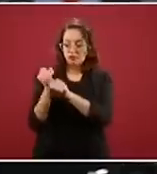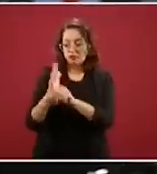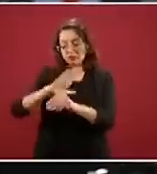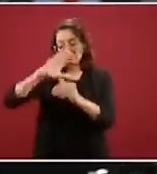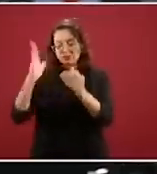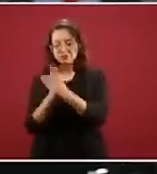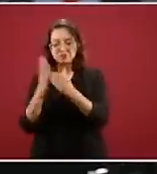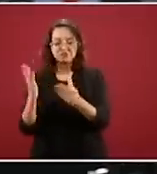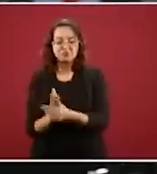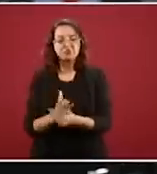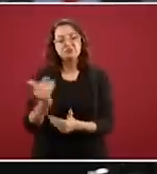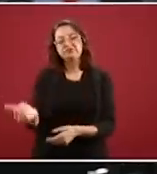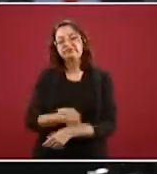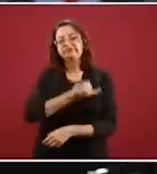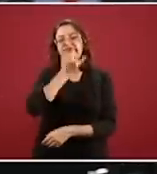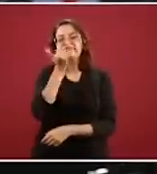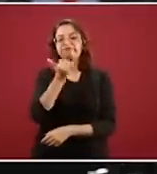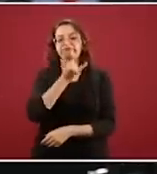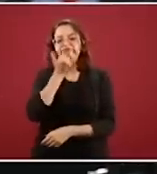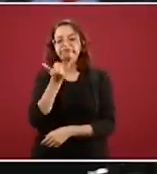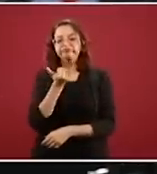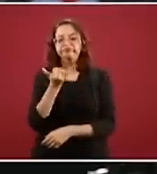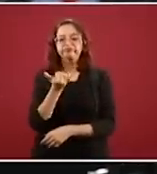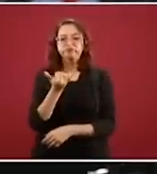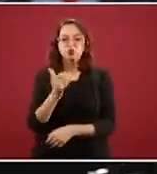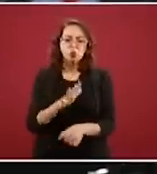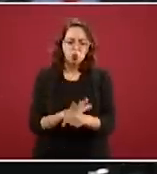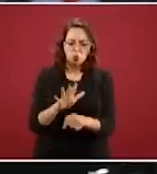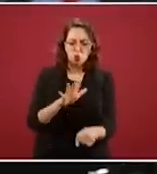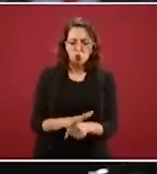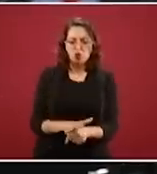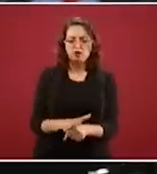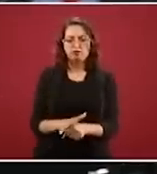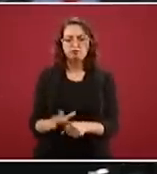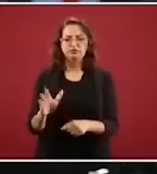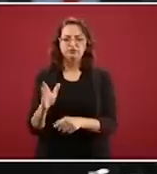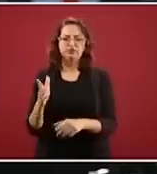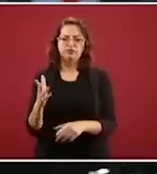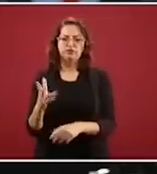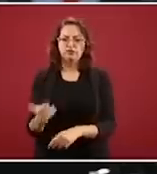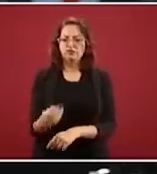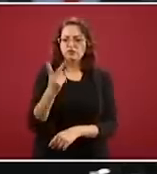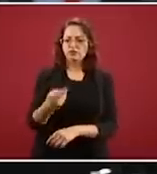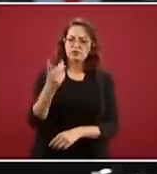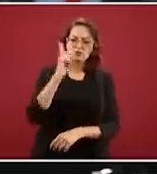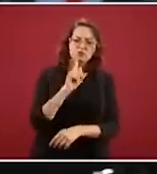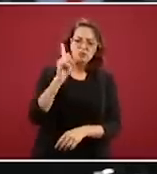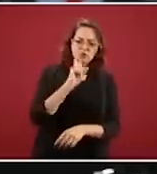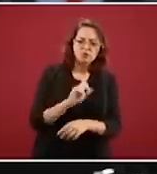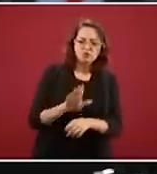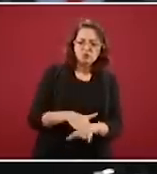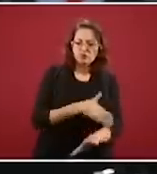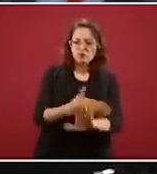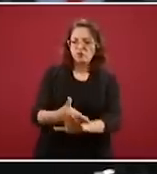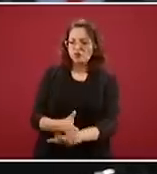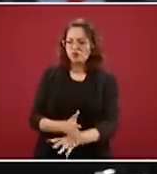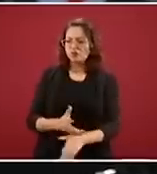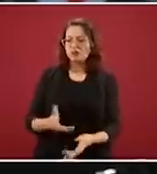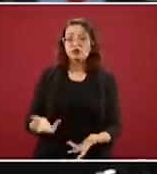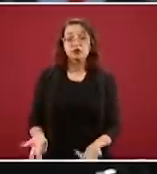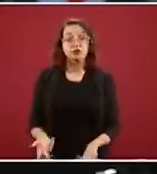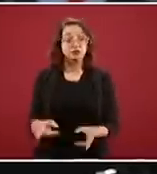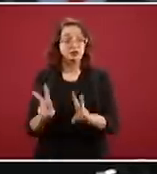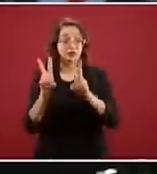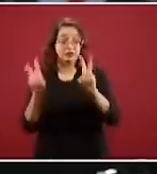investigación por el delito de agresión hacia dos mujeres. Ahí es un tema